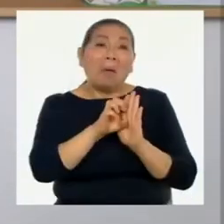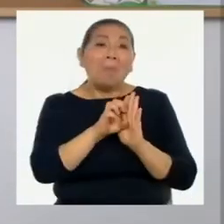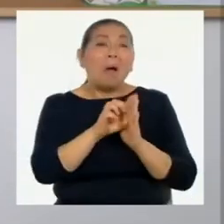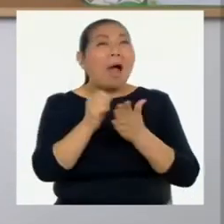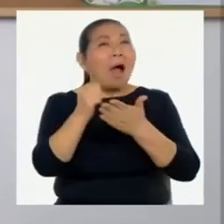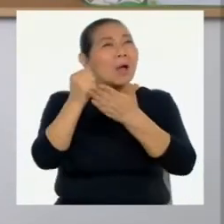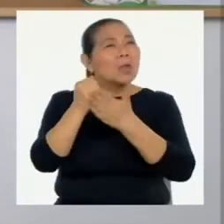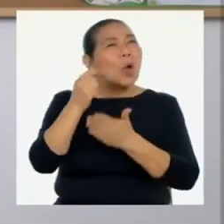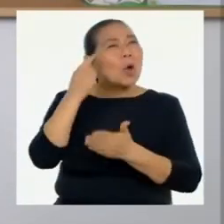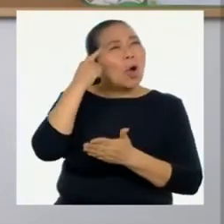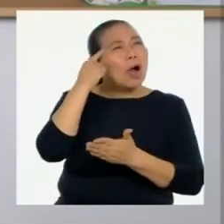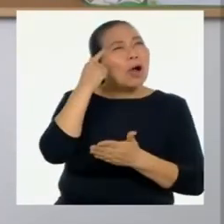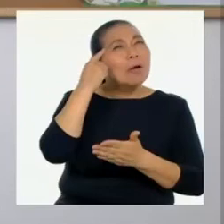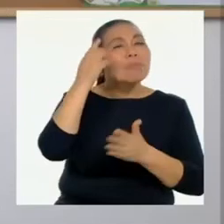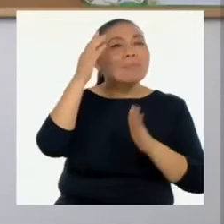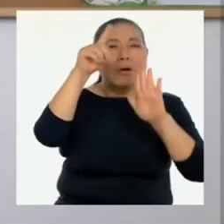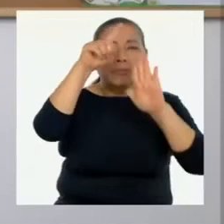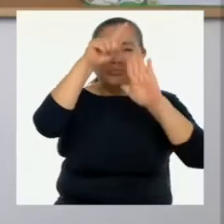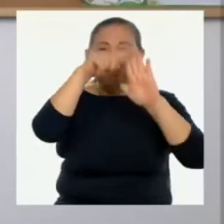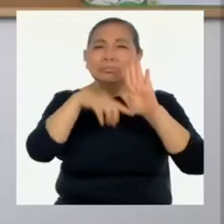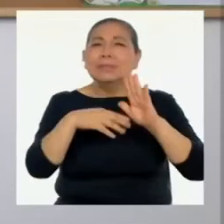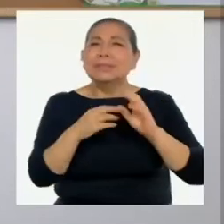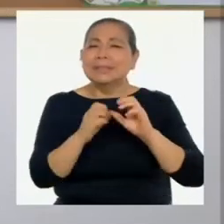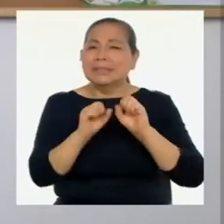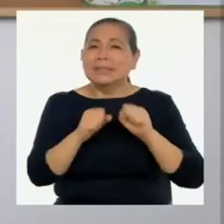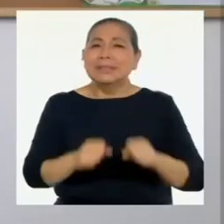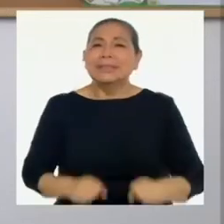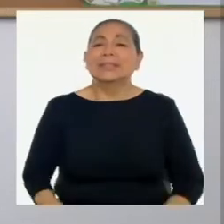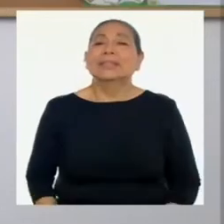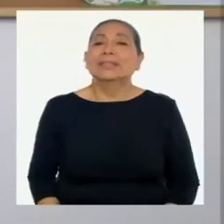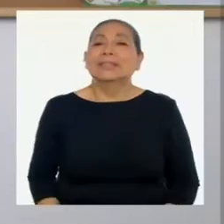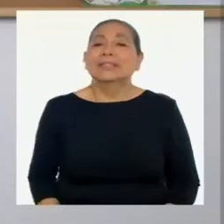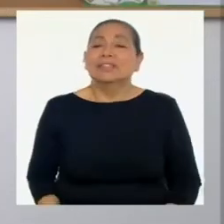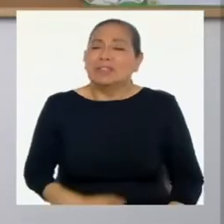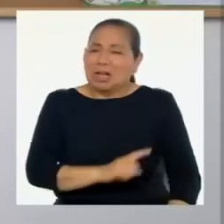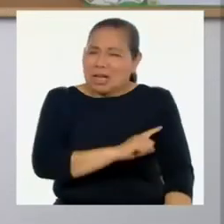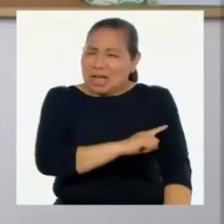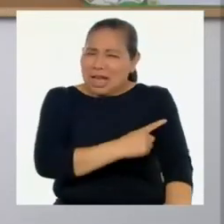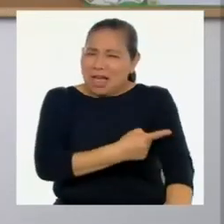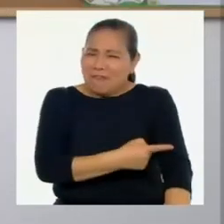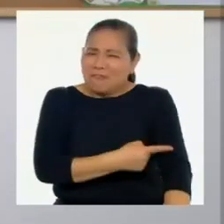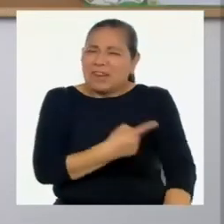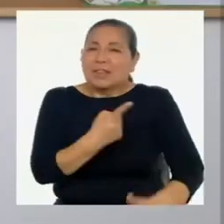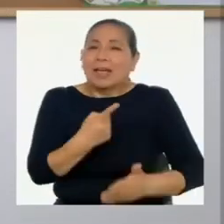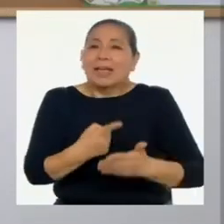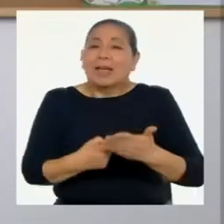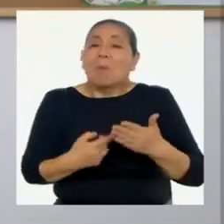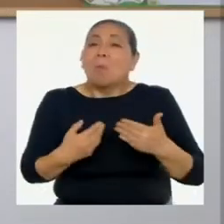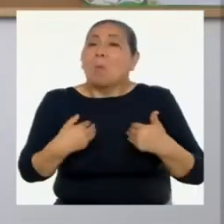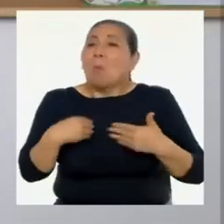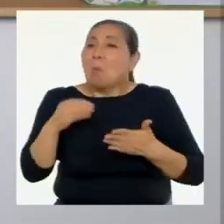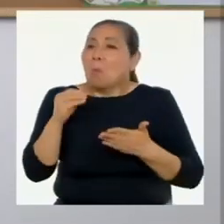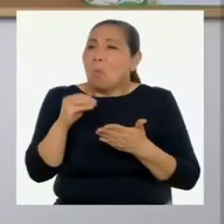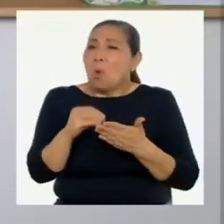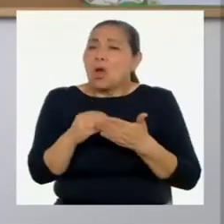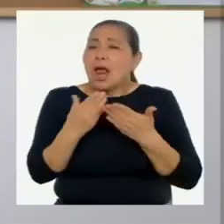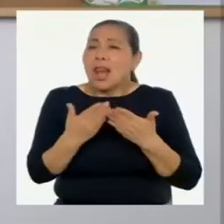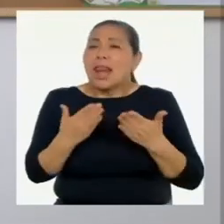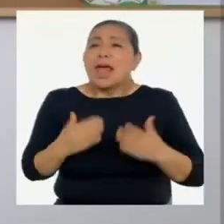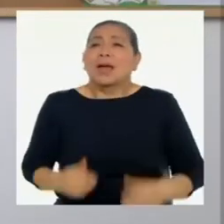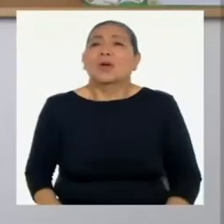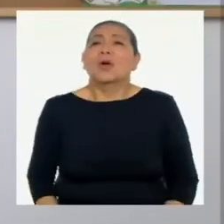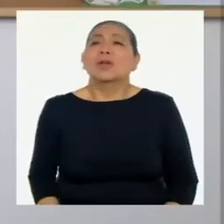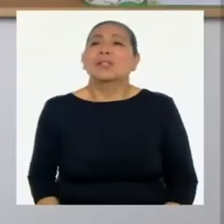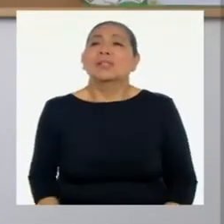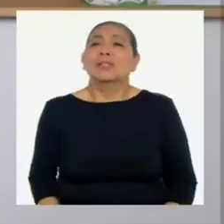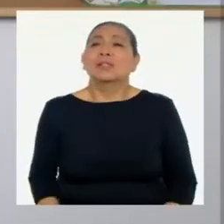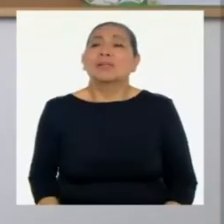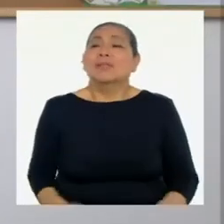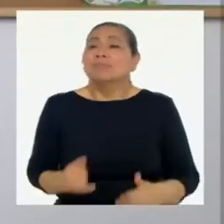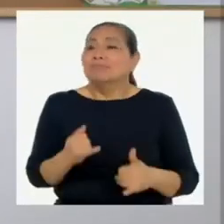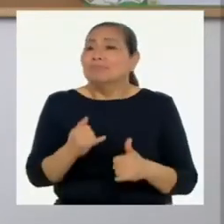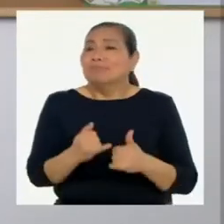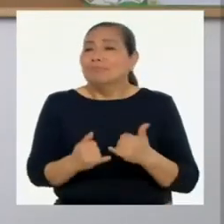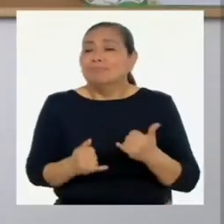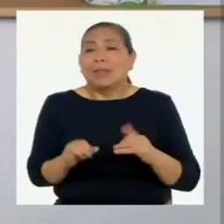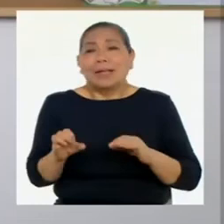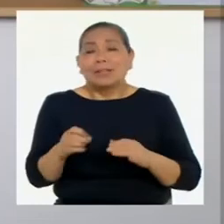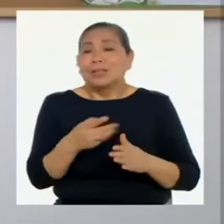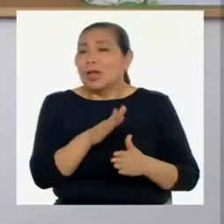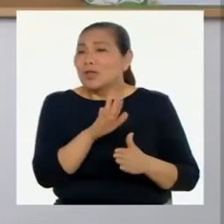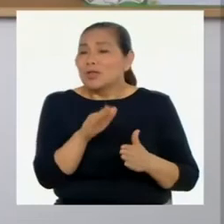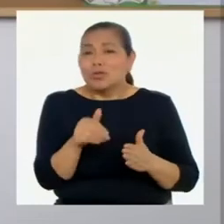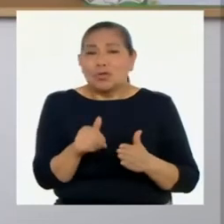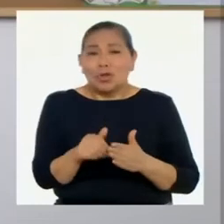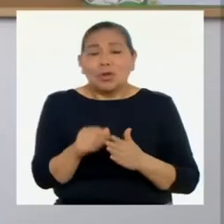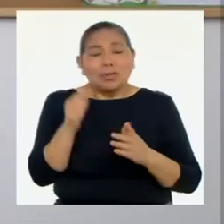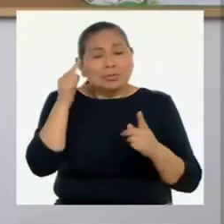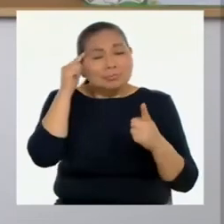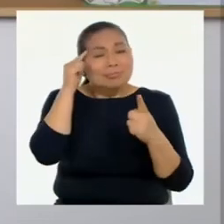que te ayuden a elaborar este producto. Es ese esfuerzo y la dedicación que le pongas a las cosas las que finalmente hacen